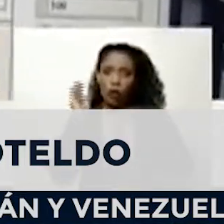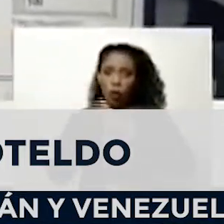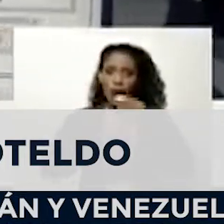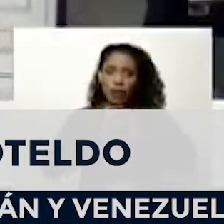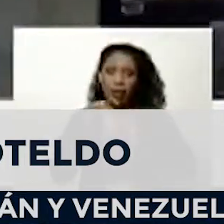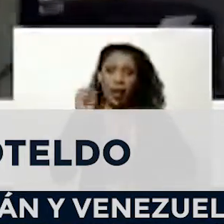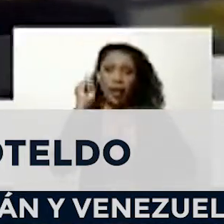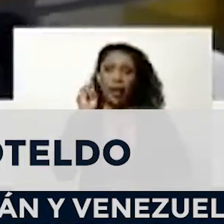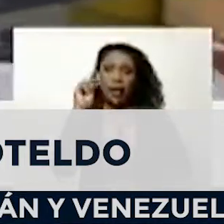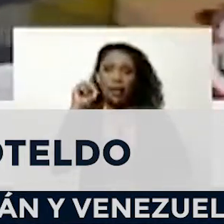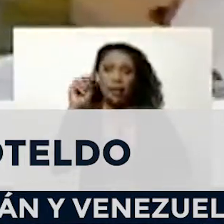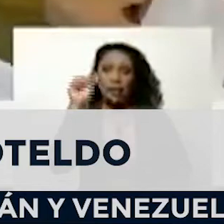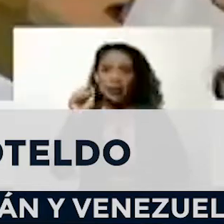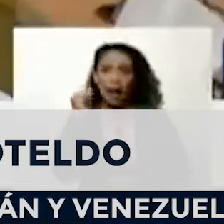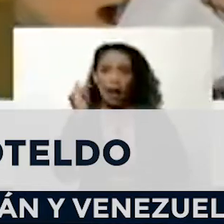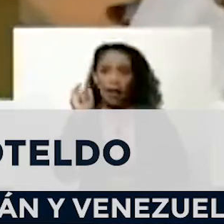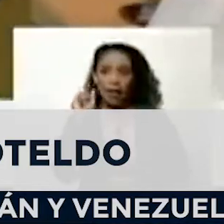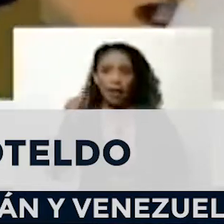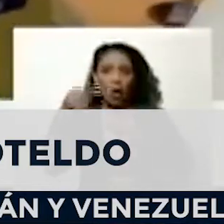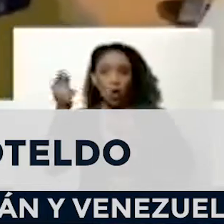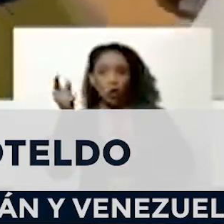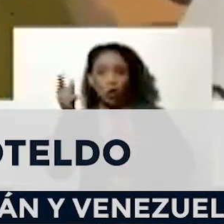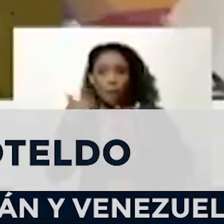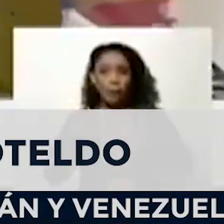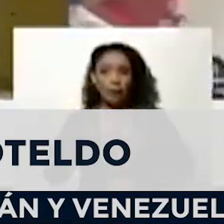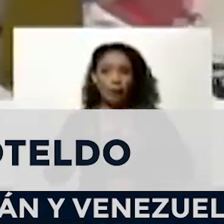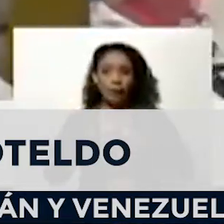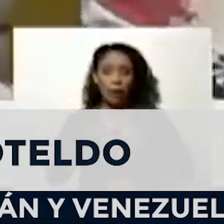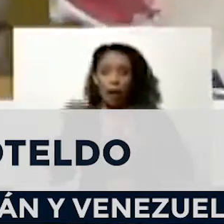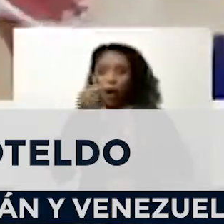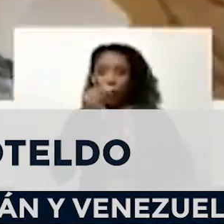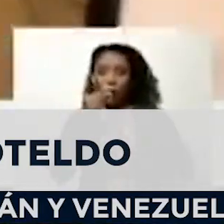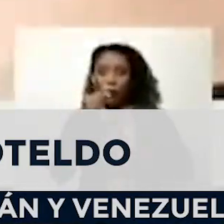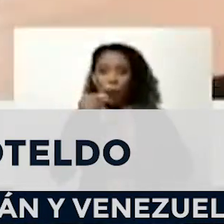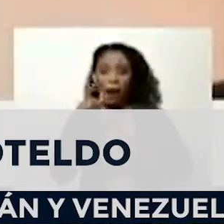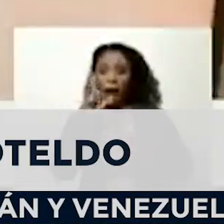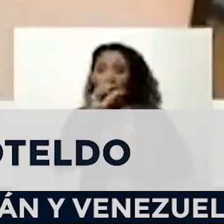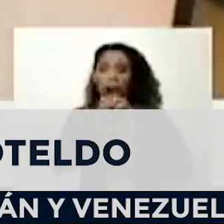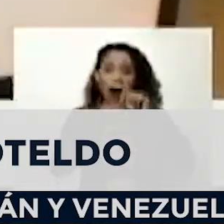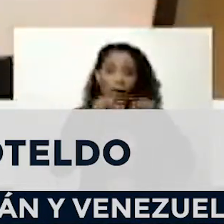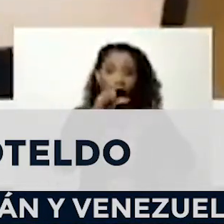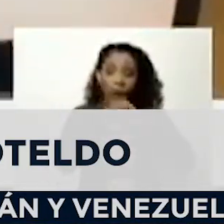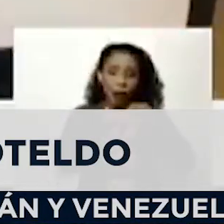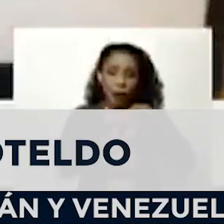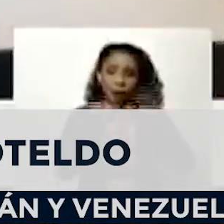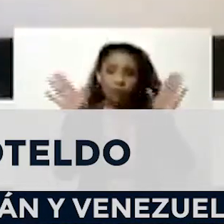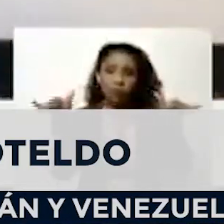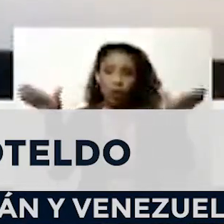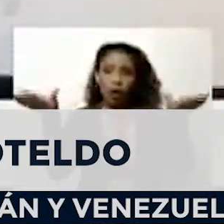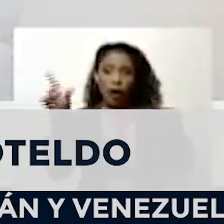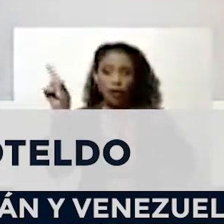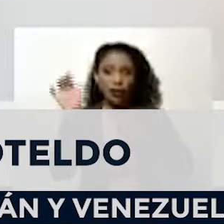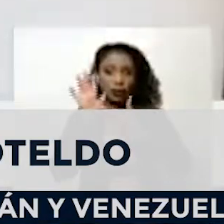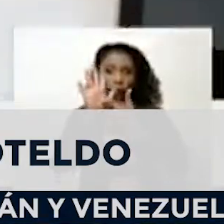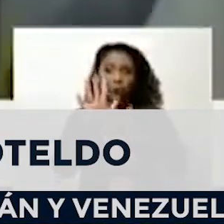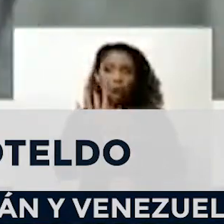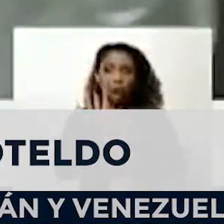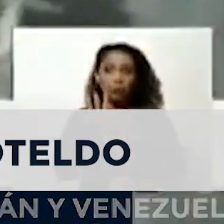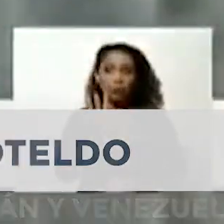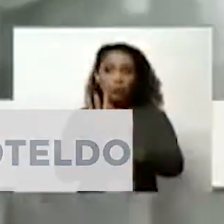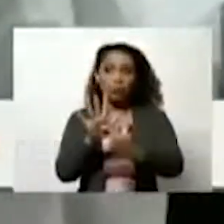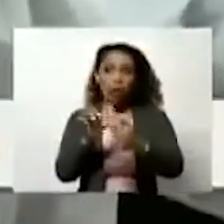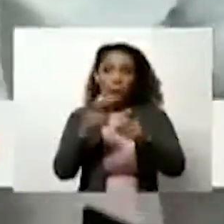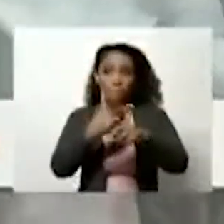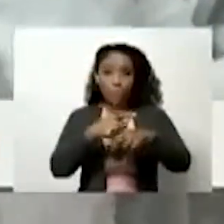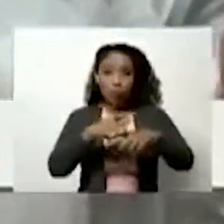con BioDelta. Los suplementos nutricionales para aves, que como señalábamos recientemente,